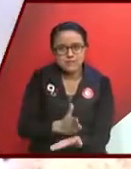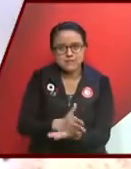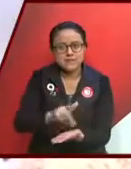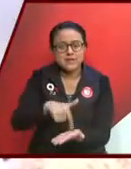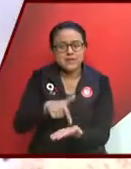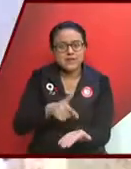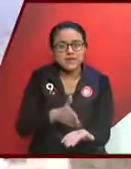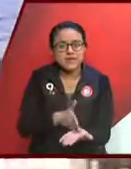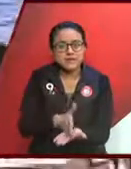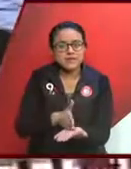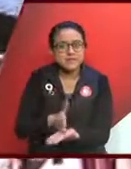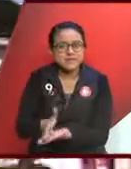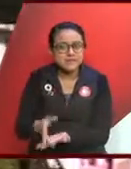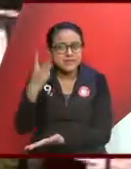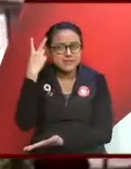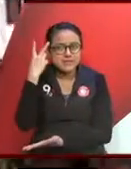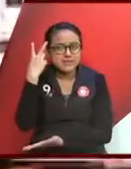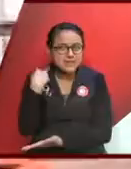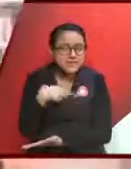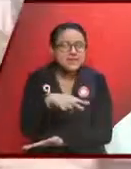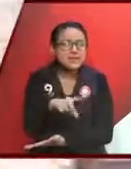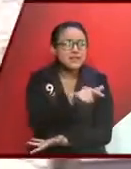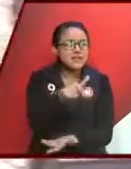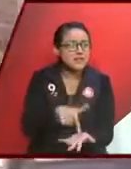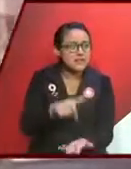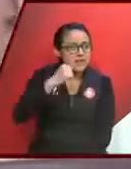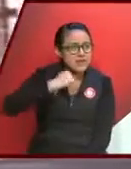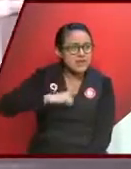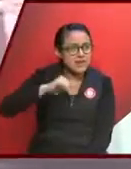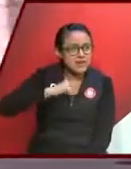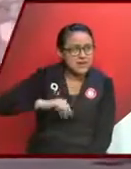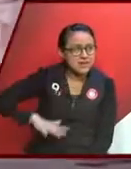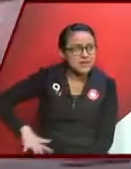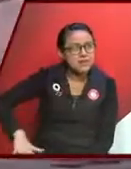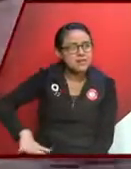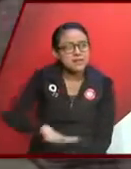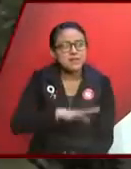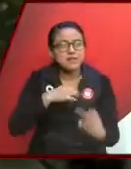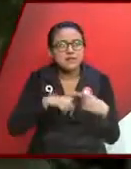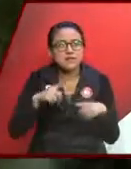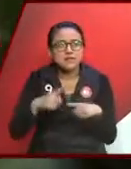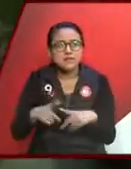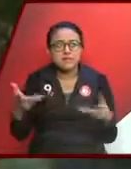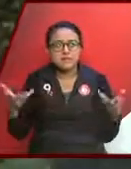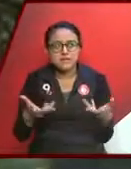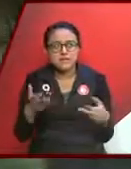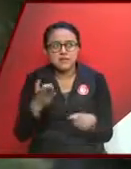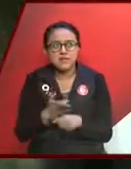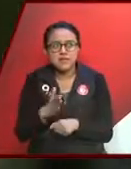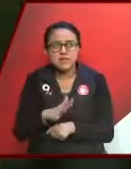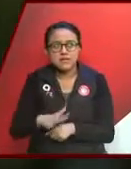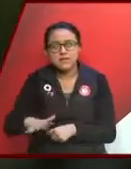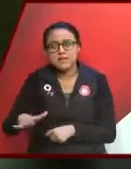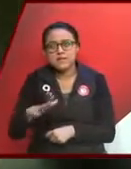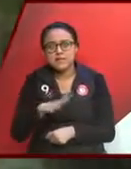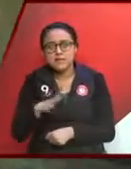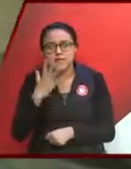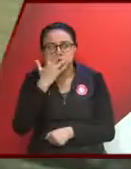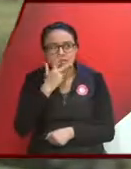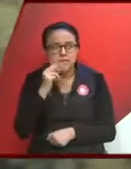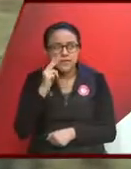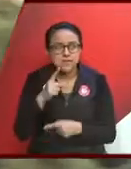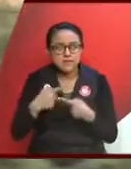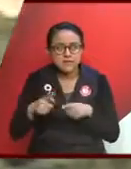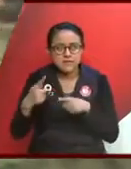Sus orígenes datan desde la época prehispánica, pero fue hasta la época de la conquista cuando se erigió uno de sus mayores atractivos,